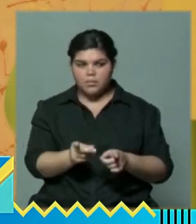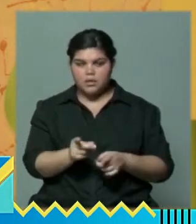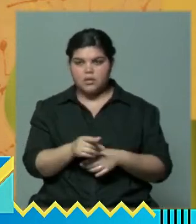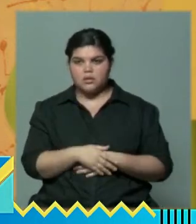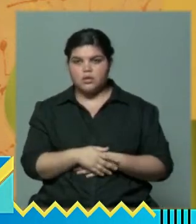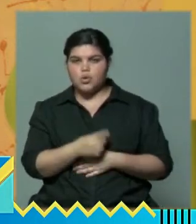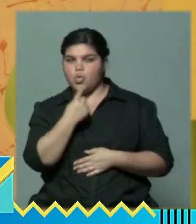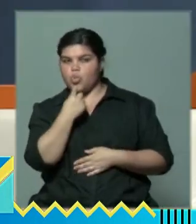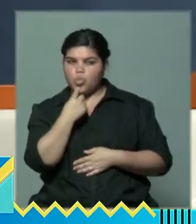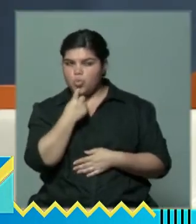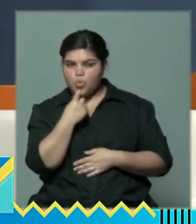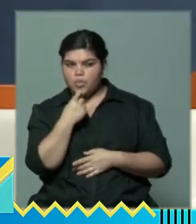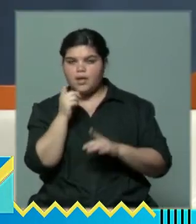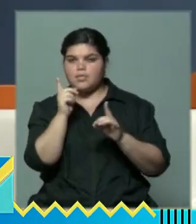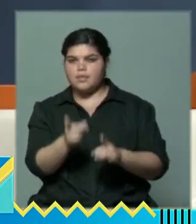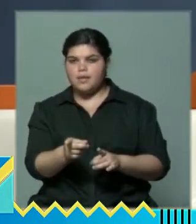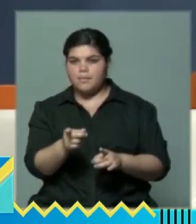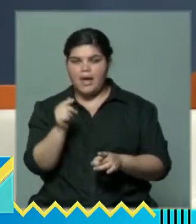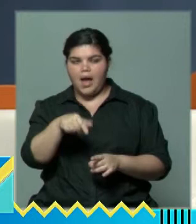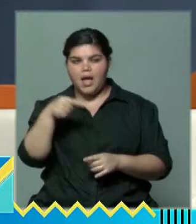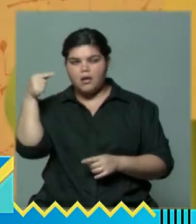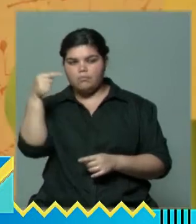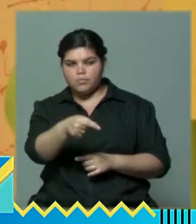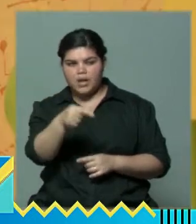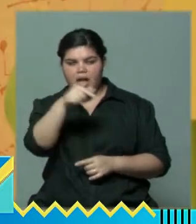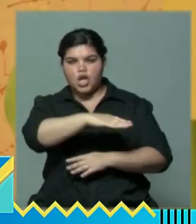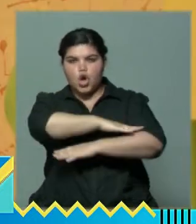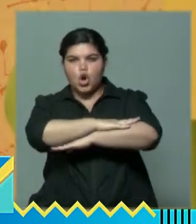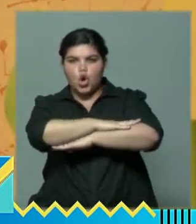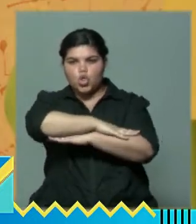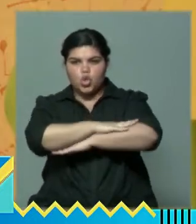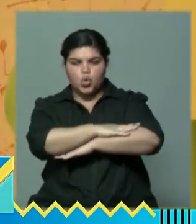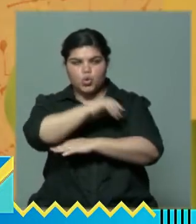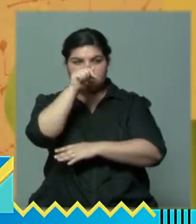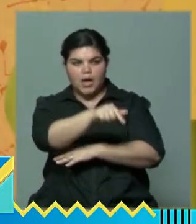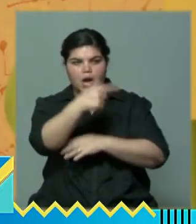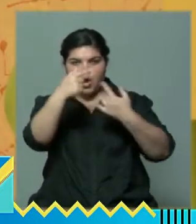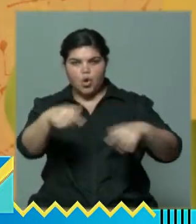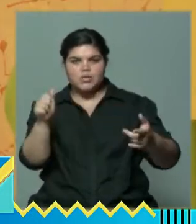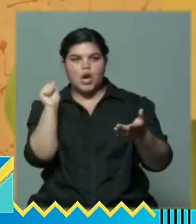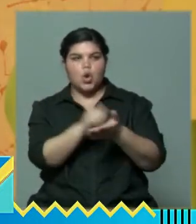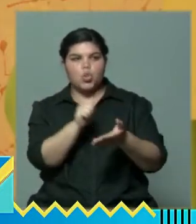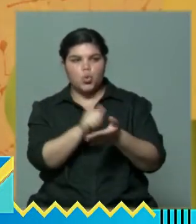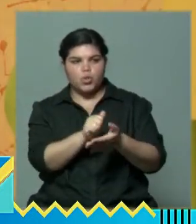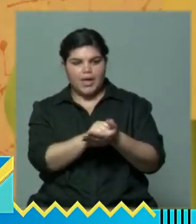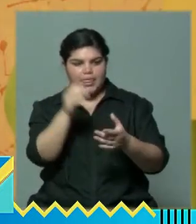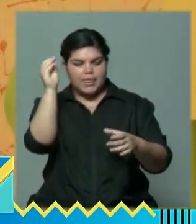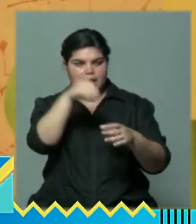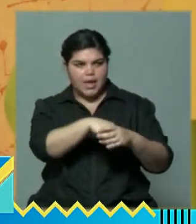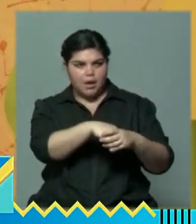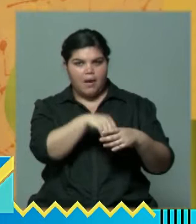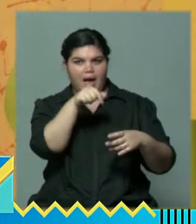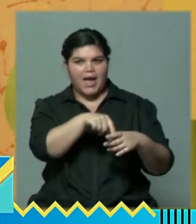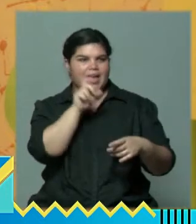la sospecha, sino que ya se está tipificando la conducta de portar un objeto contundente como una conducta